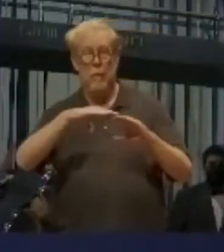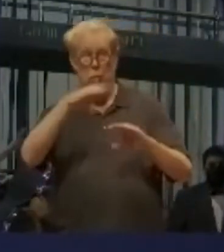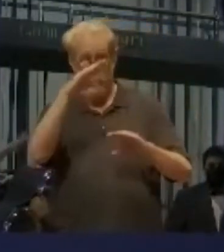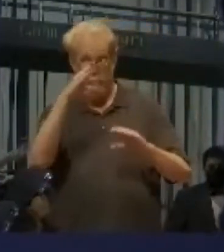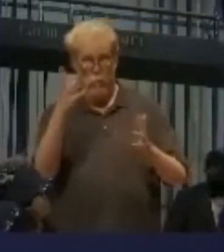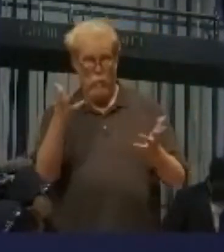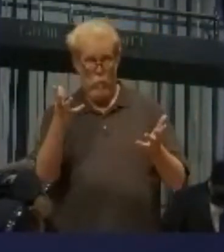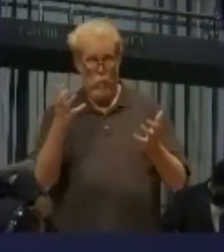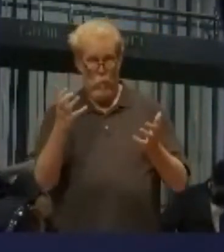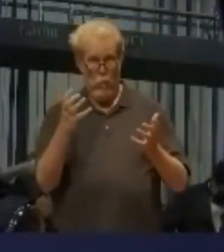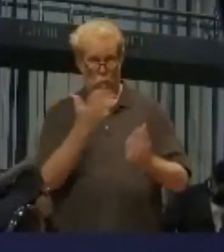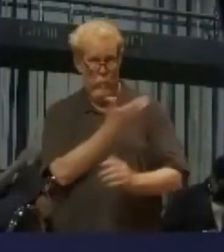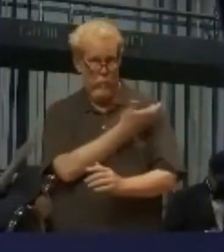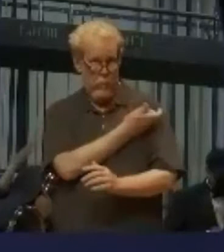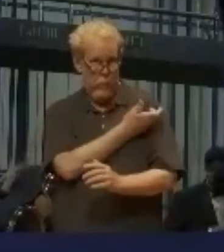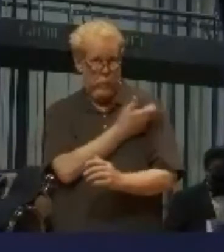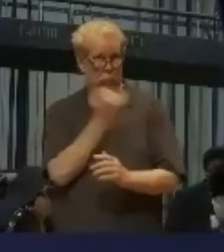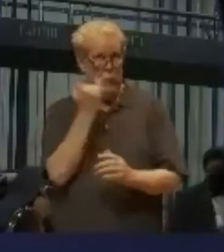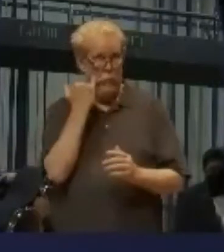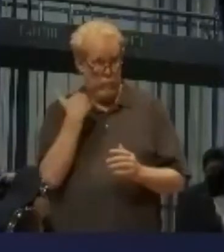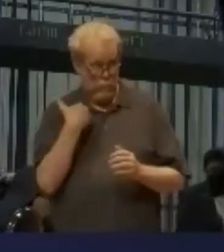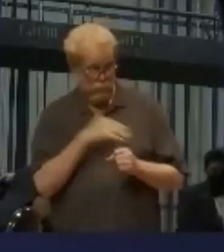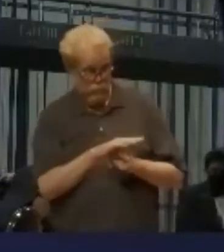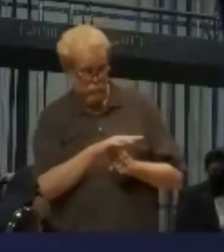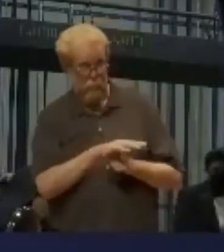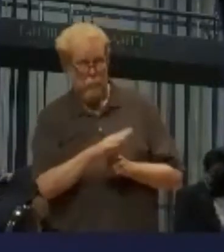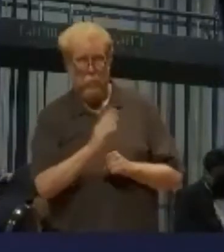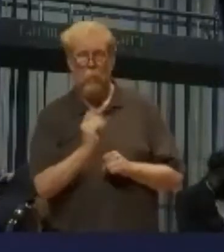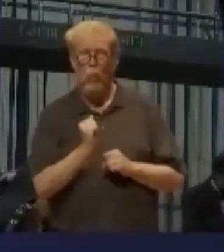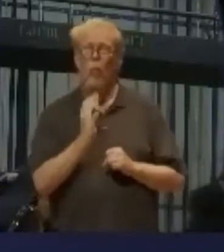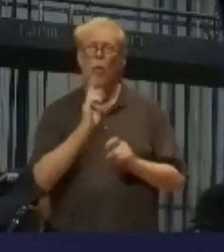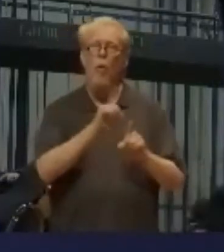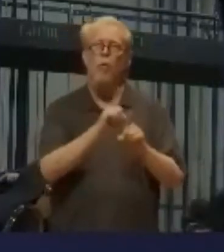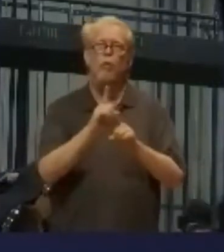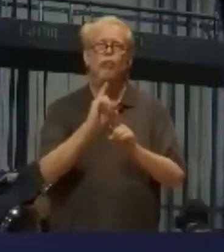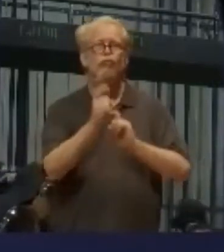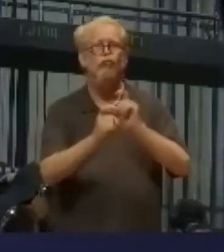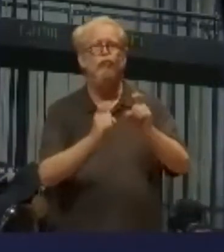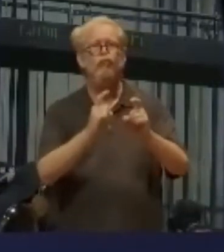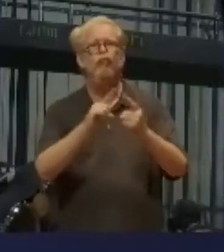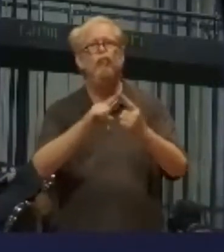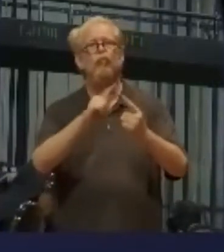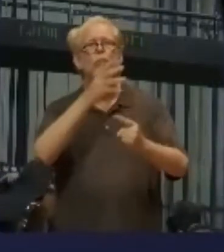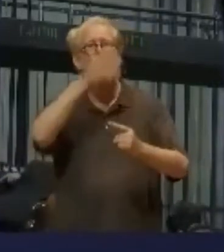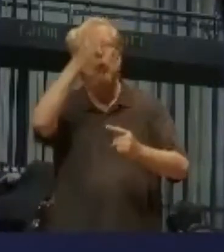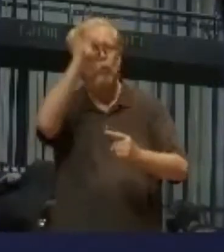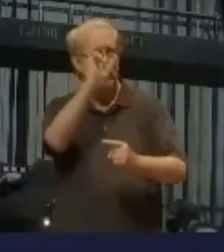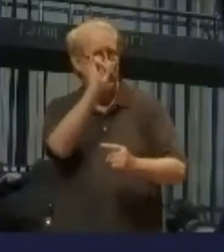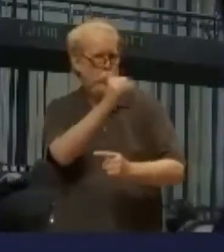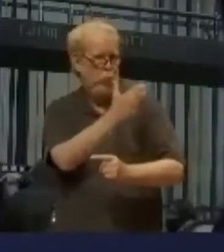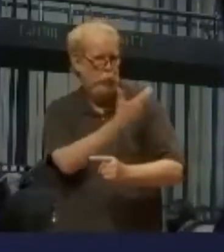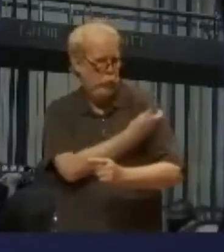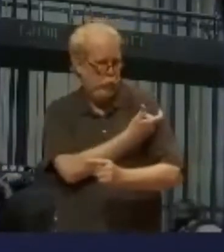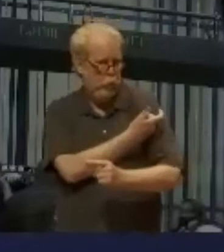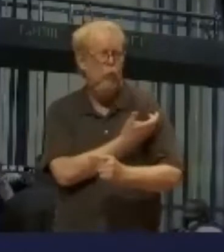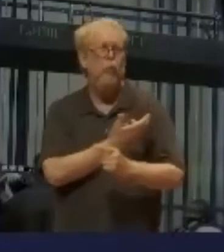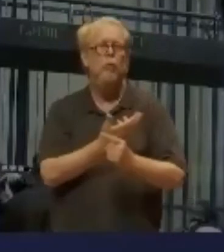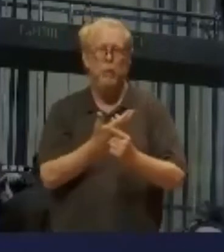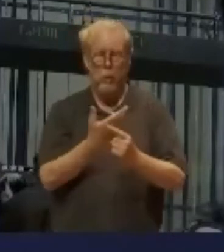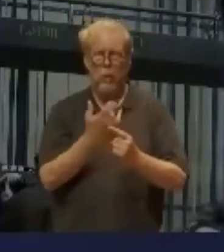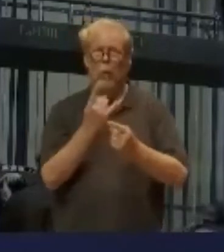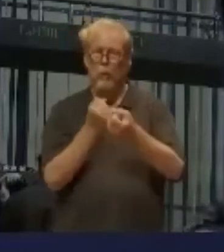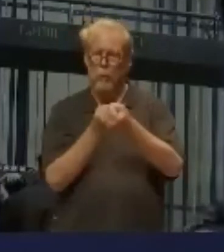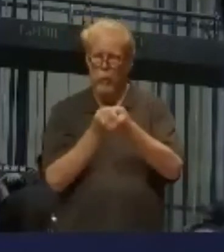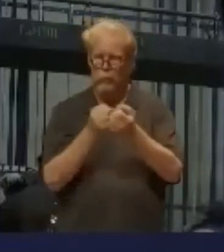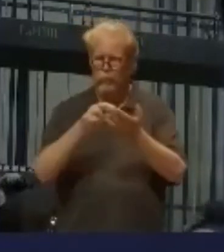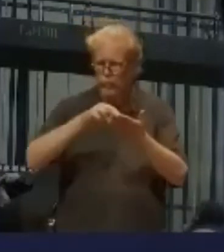de 16 años que quieran vacunarse. Tenemos las vacunas y también tenemos vacunas para los padres de familia. Así que vamos